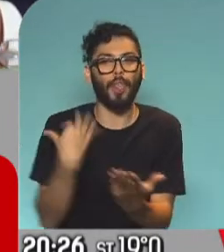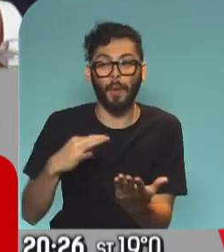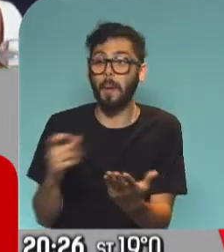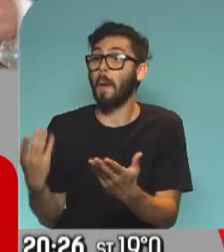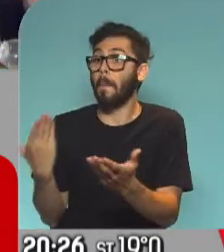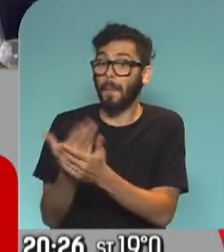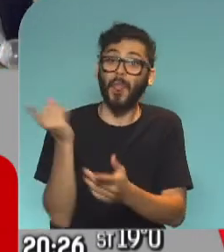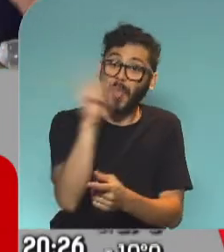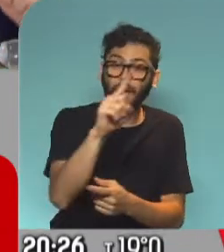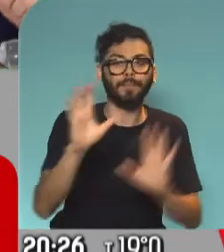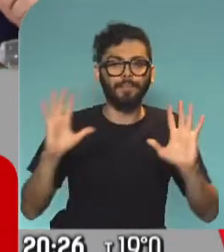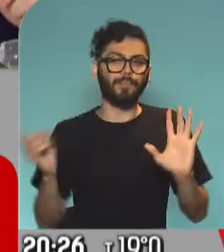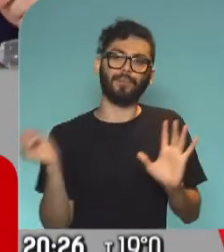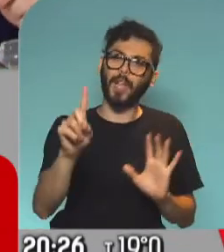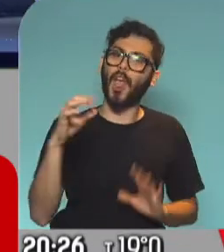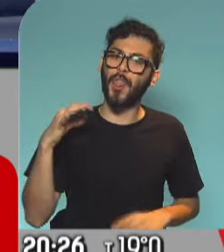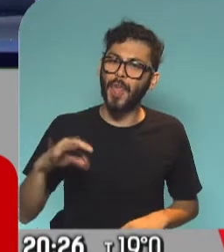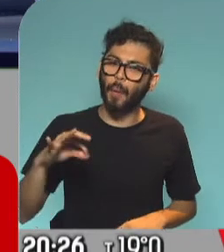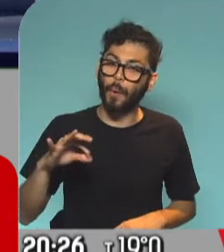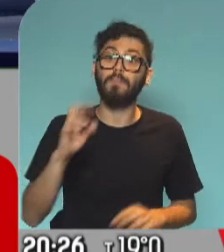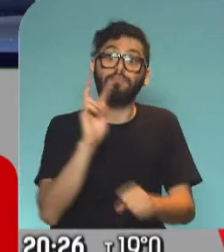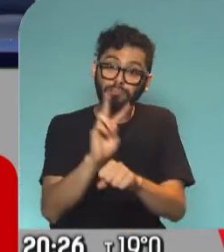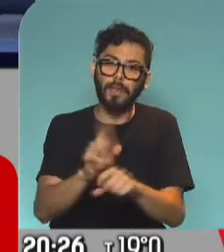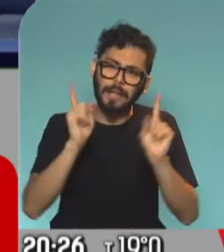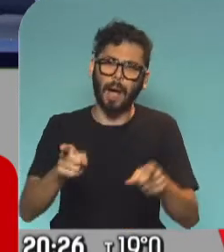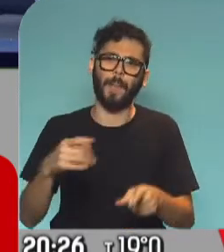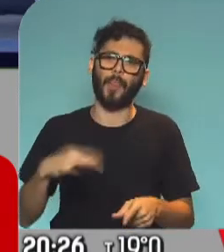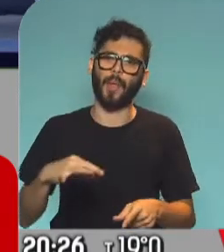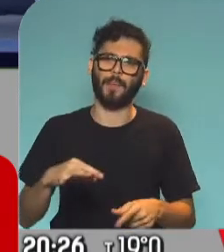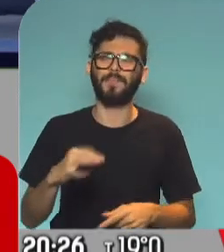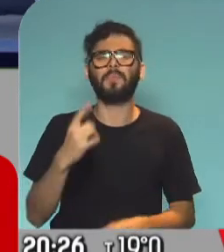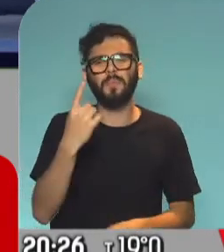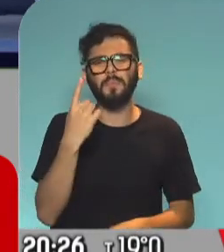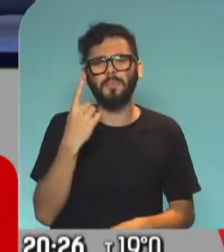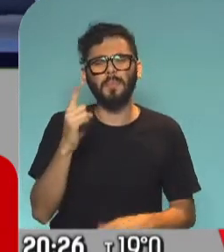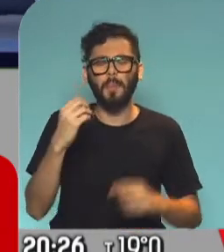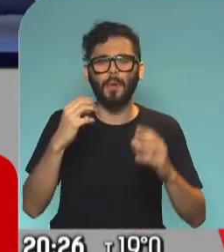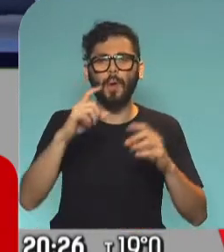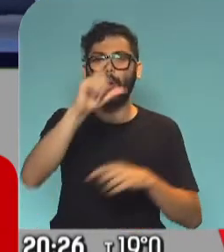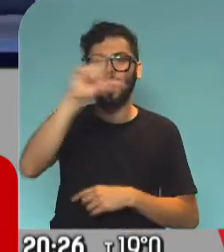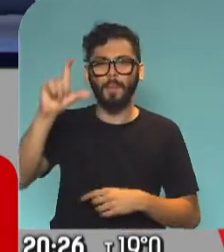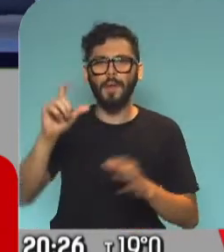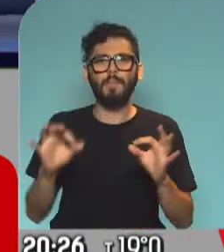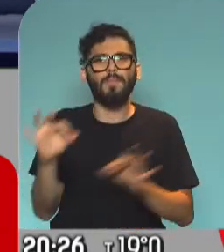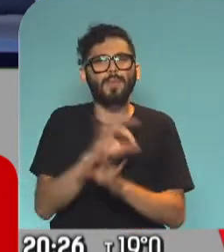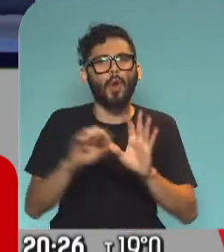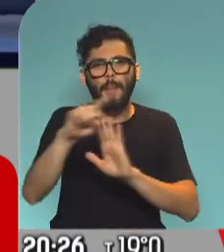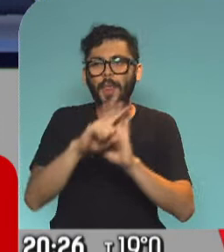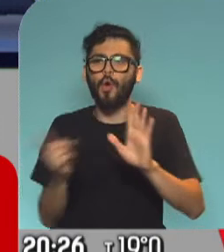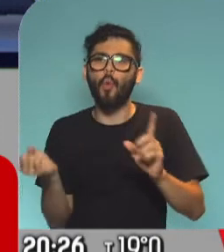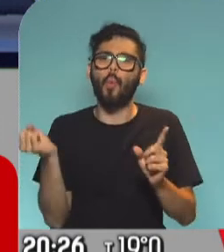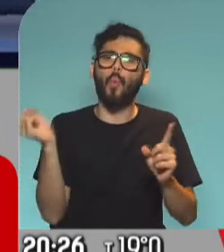volver en las próximas 3 semanas. Es decir, hay un contraste porque el gobierno de Formosa tiene un programa elaborado, se llama Programa de Ingreso Ordenado y